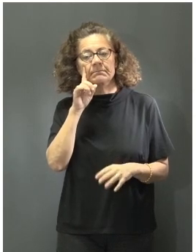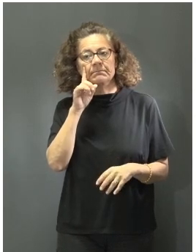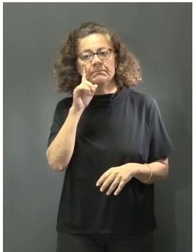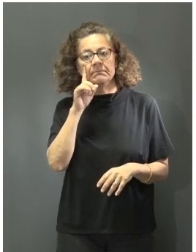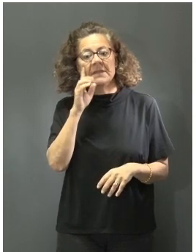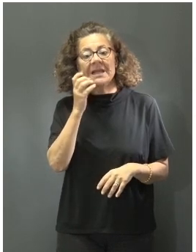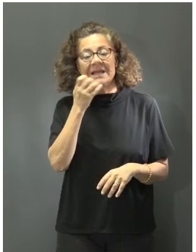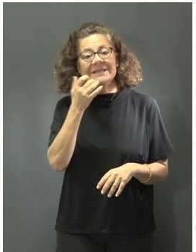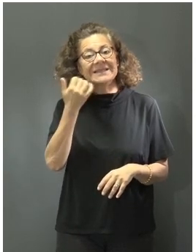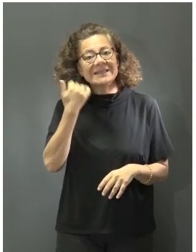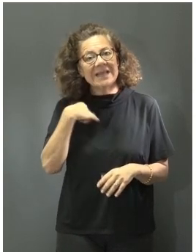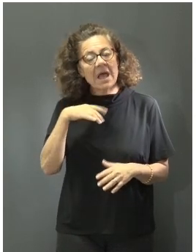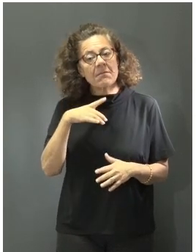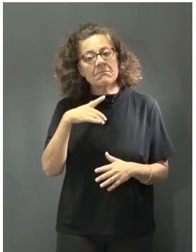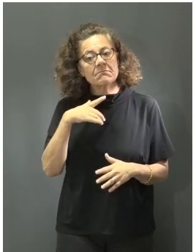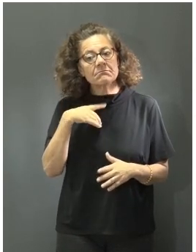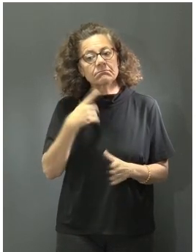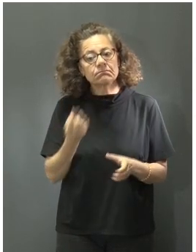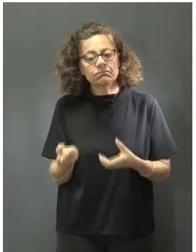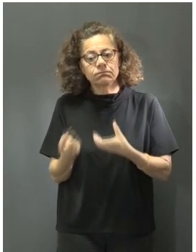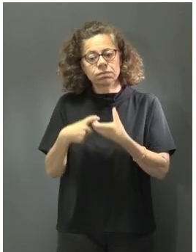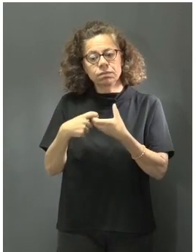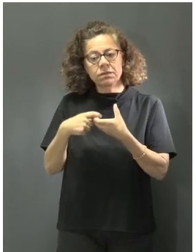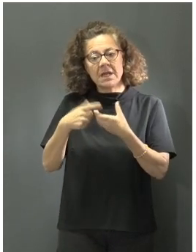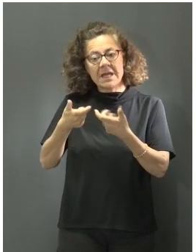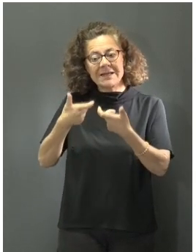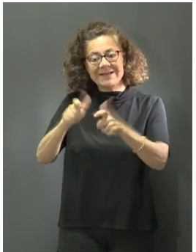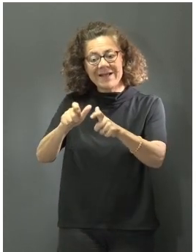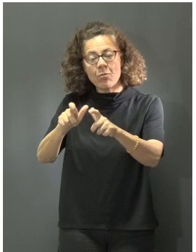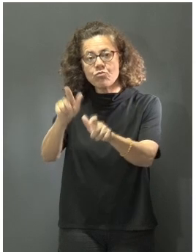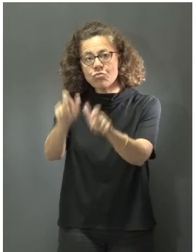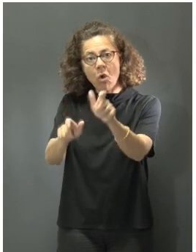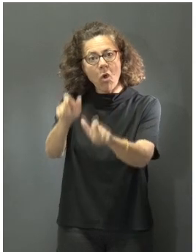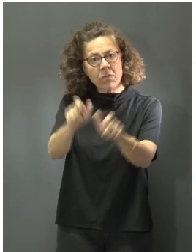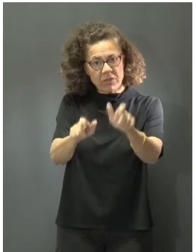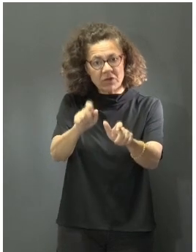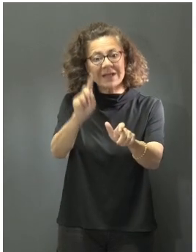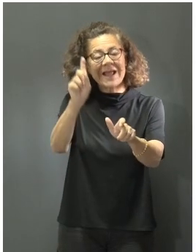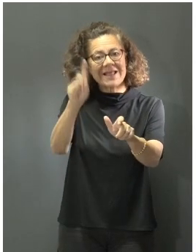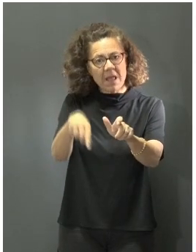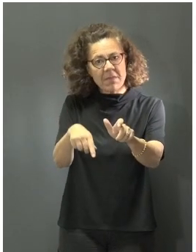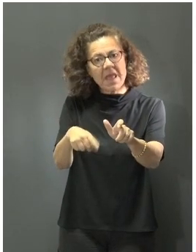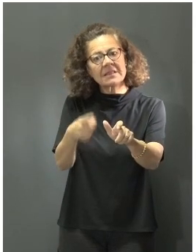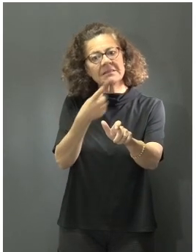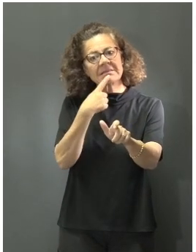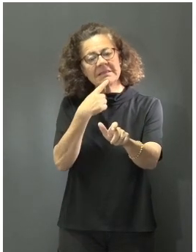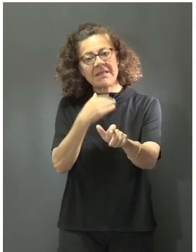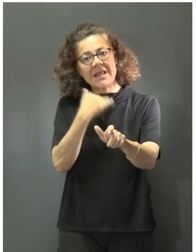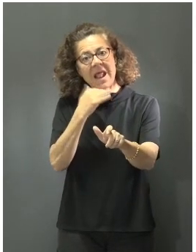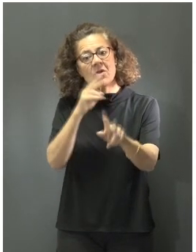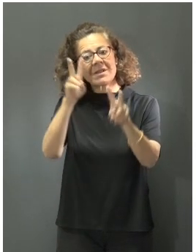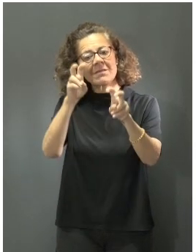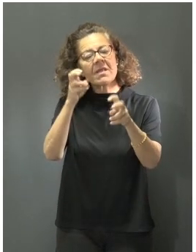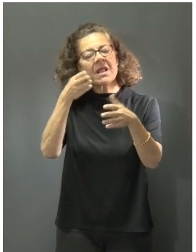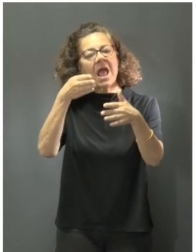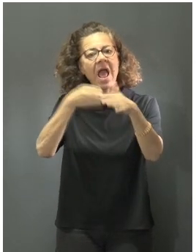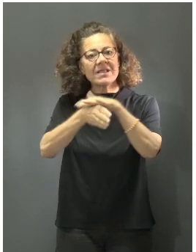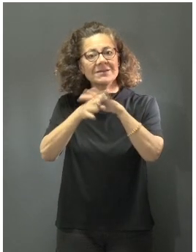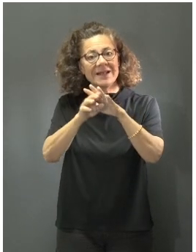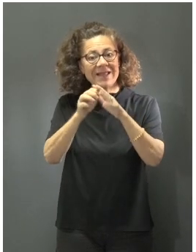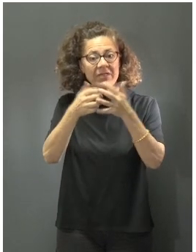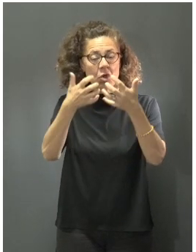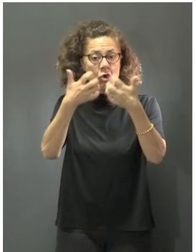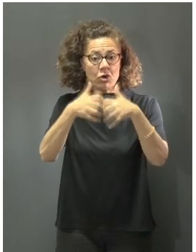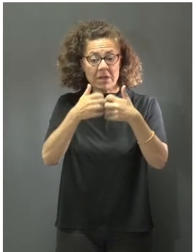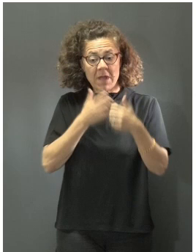se está incluyendo a toda esa población que creo que también tiene algo que decir sobre la accesibilidad cognitiva, ¿no? Nosotros